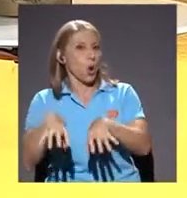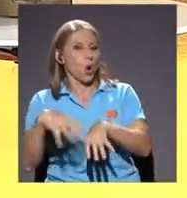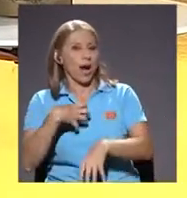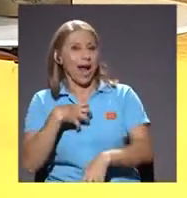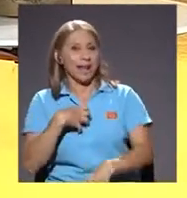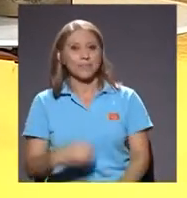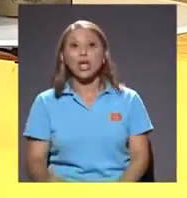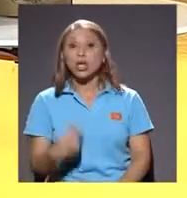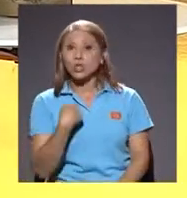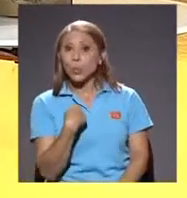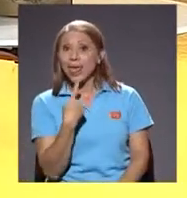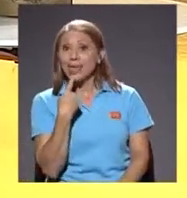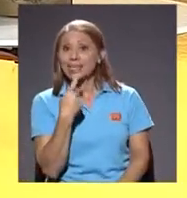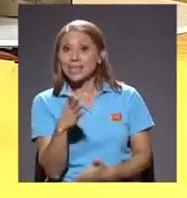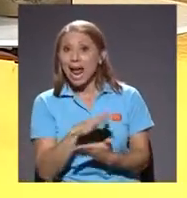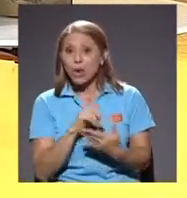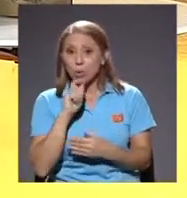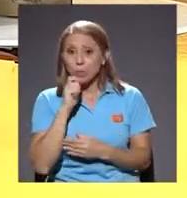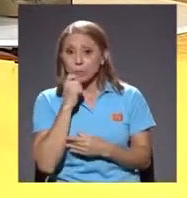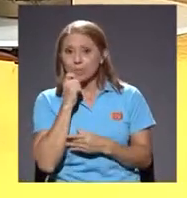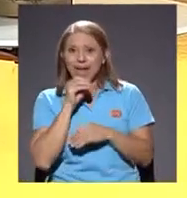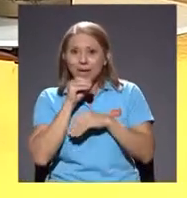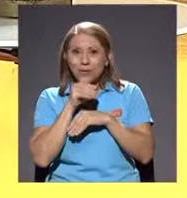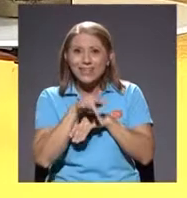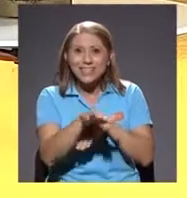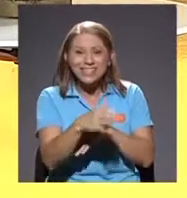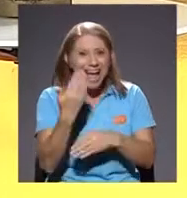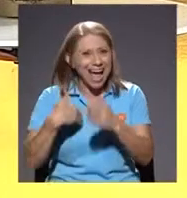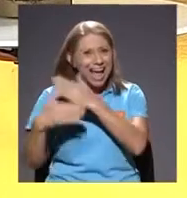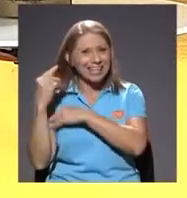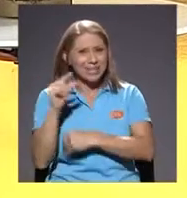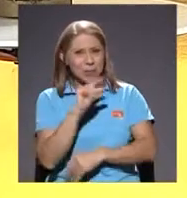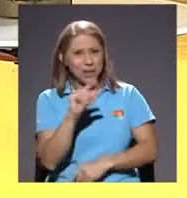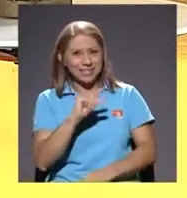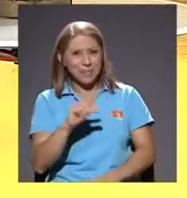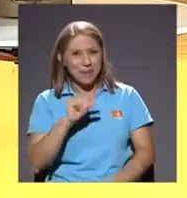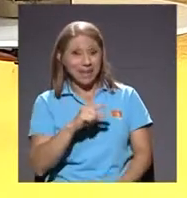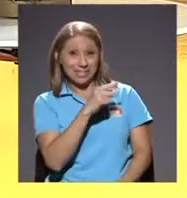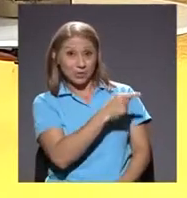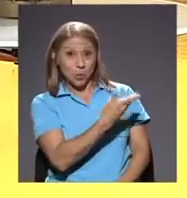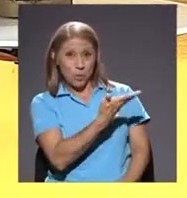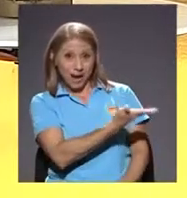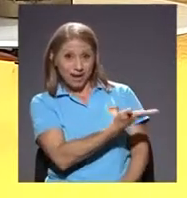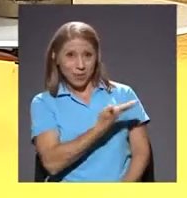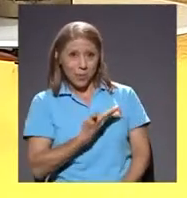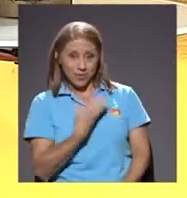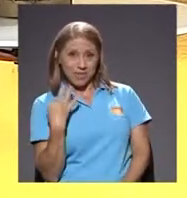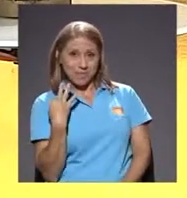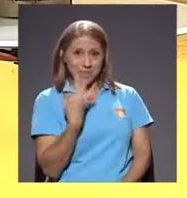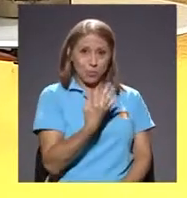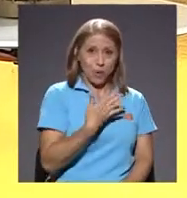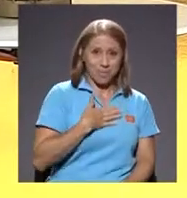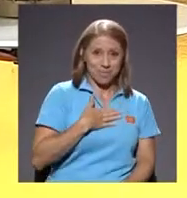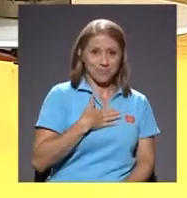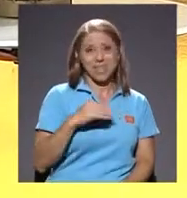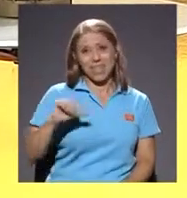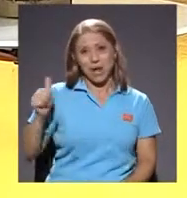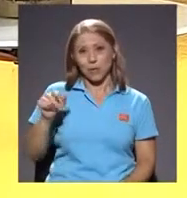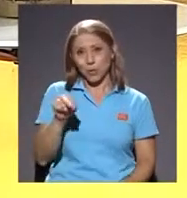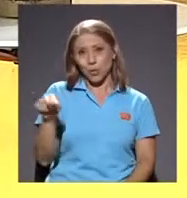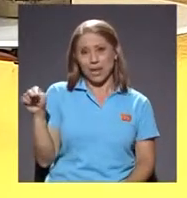hace unas semanas lo marcó tú la amabilidad a un colega y amigo invitarnos a ver